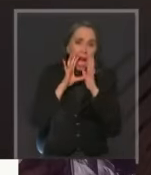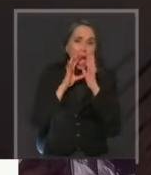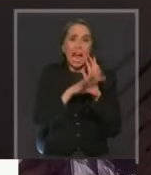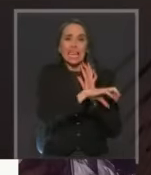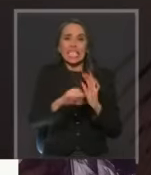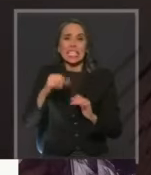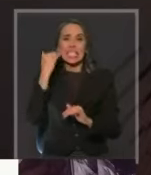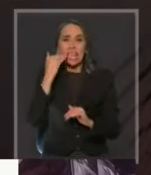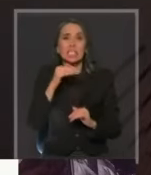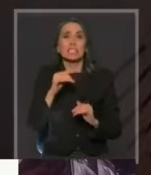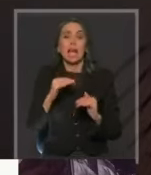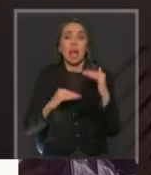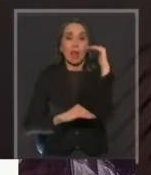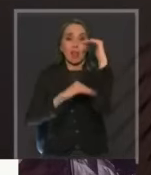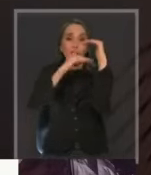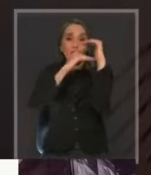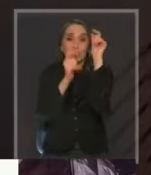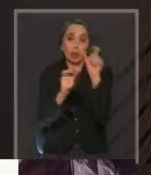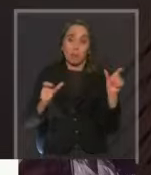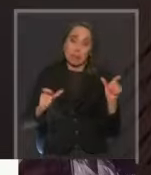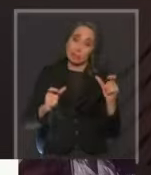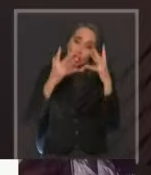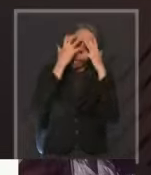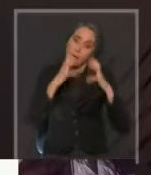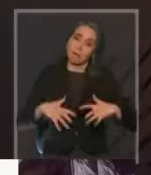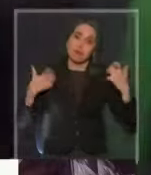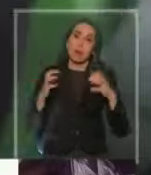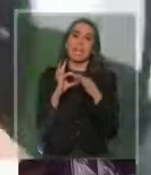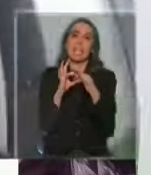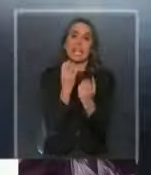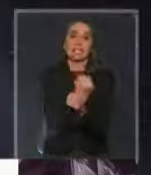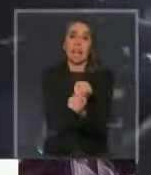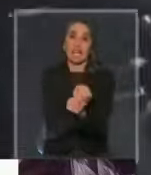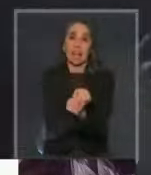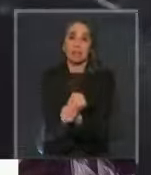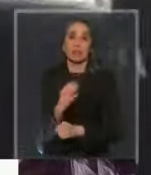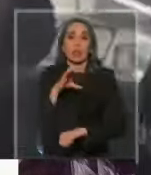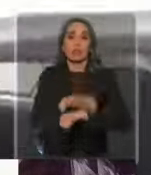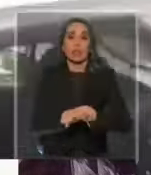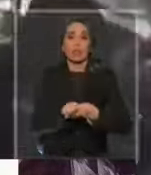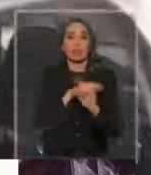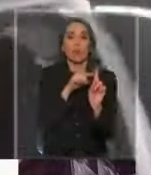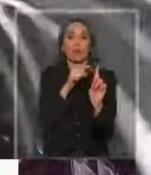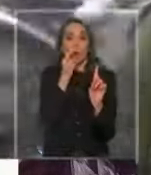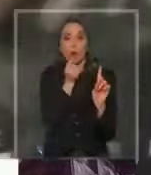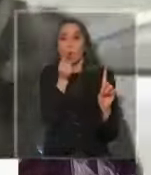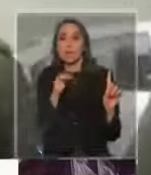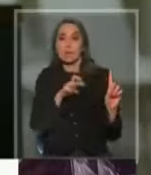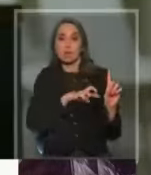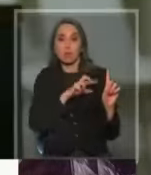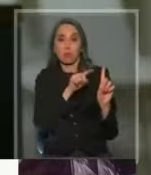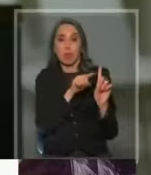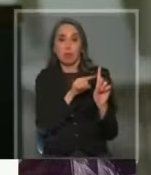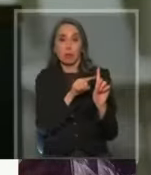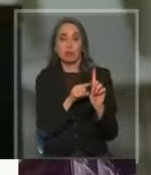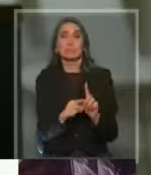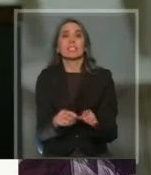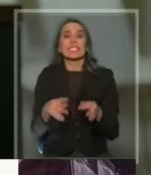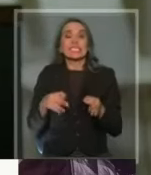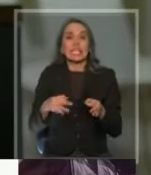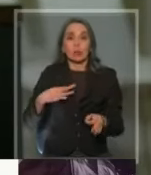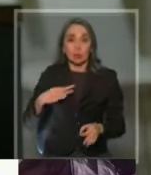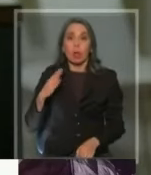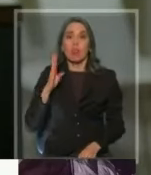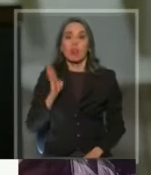La comunidad estaba enardecida y gracias a la acción de carabineros se logró detener al imputado. Seguridad ciudadana debe